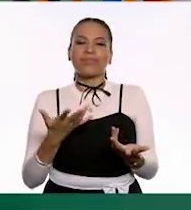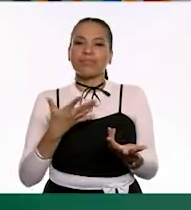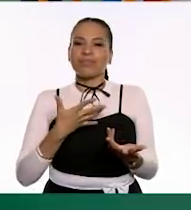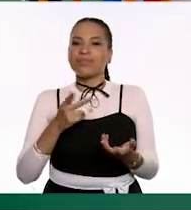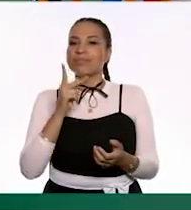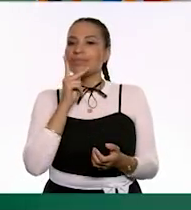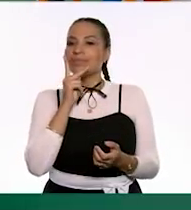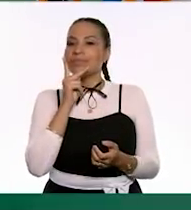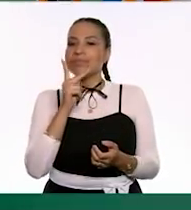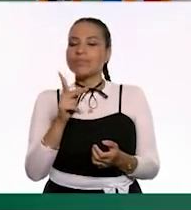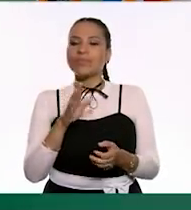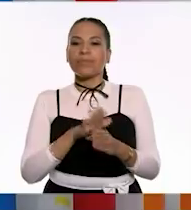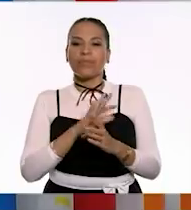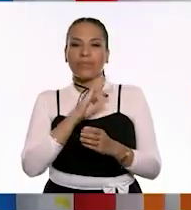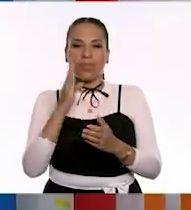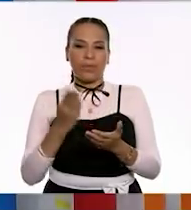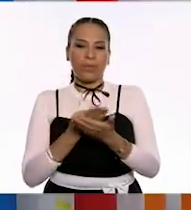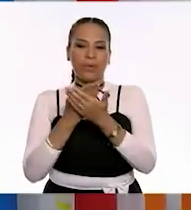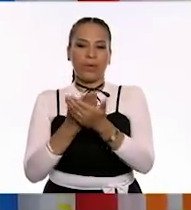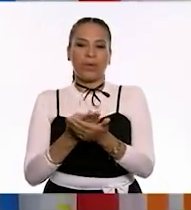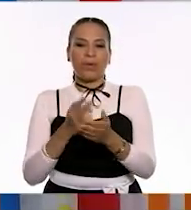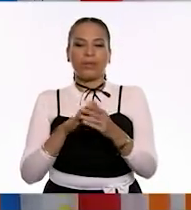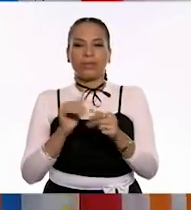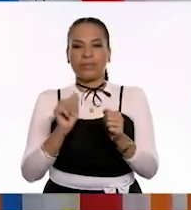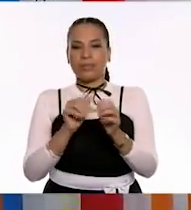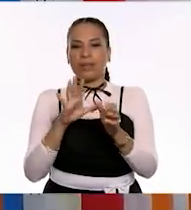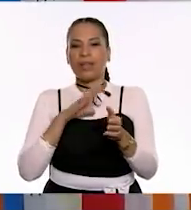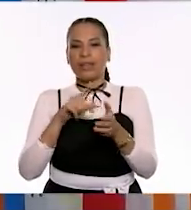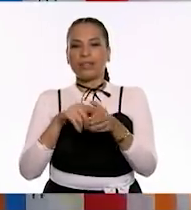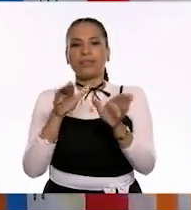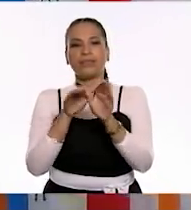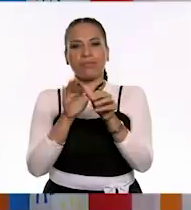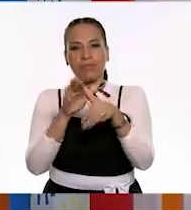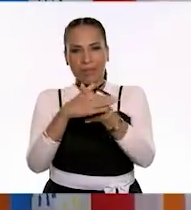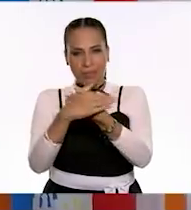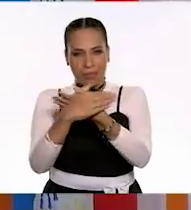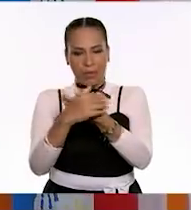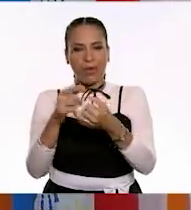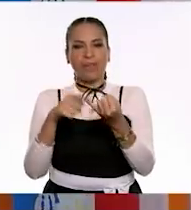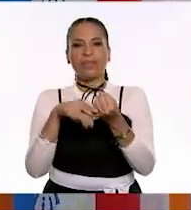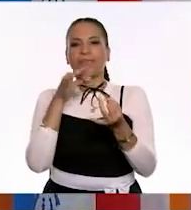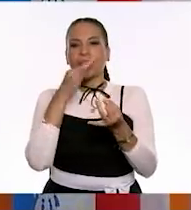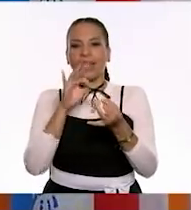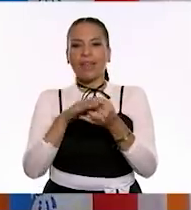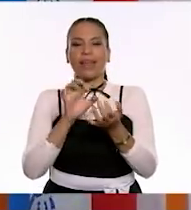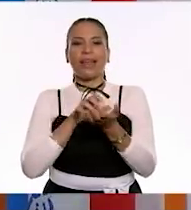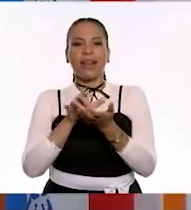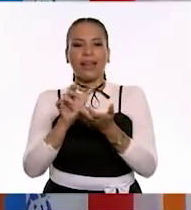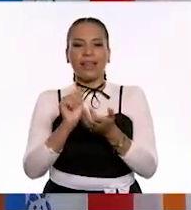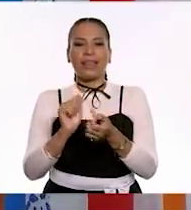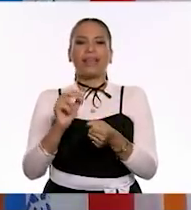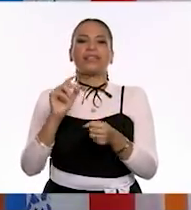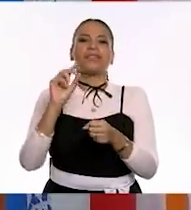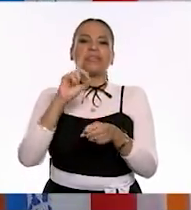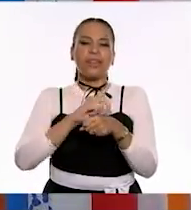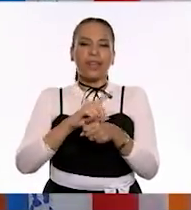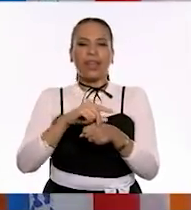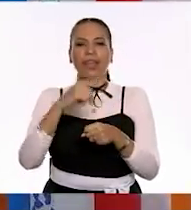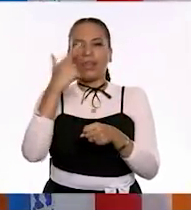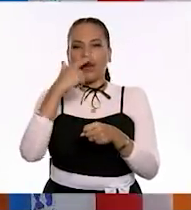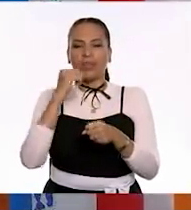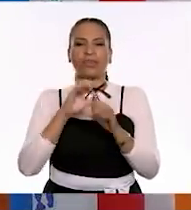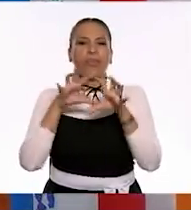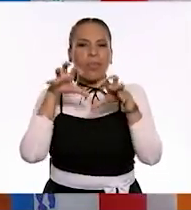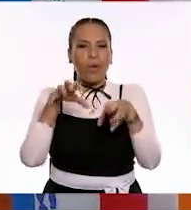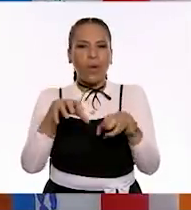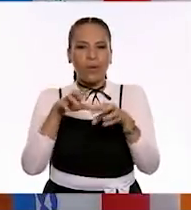las palabras como propuestas. Mariposas, fiesta, arañas, día, monstruos, noche,